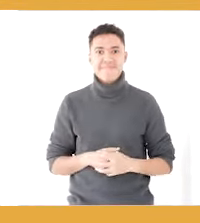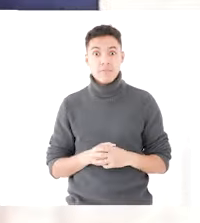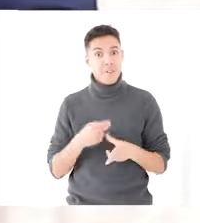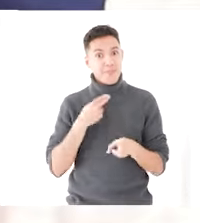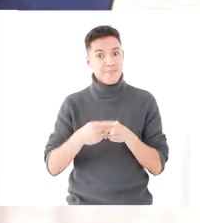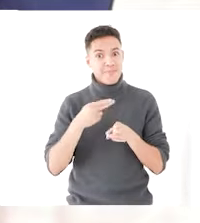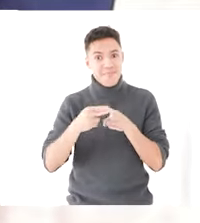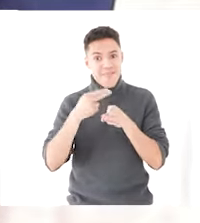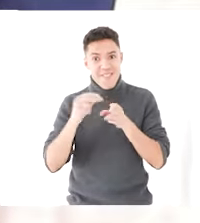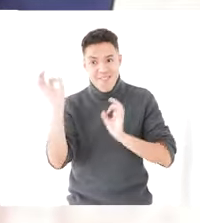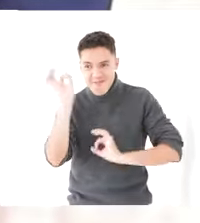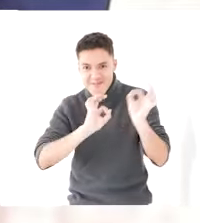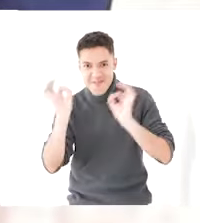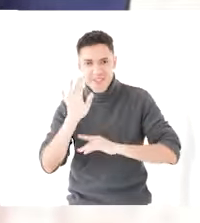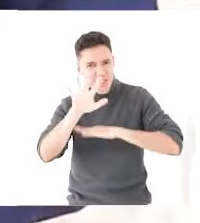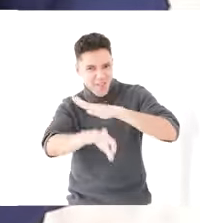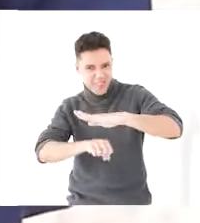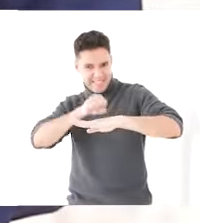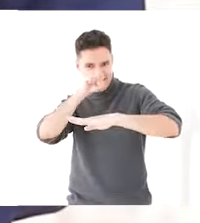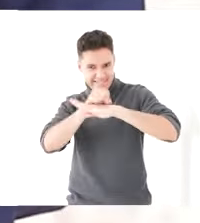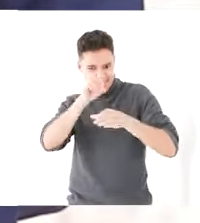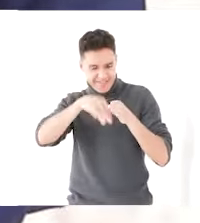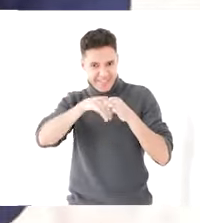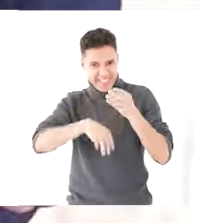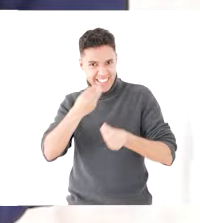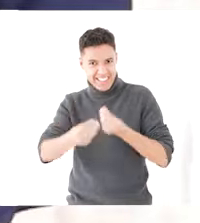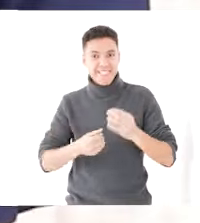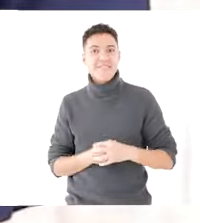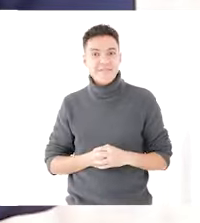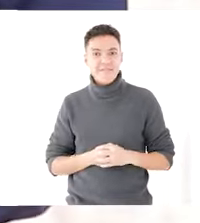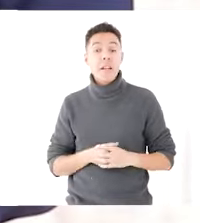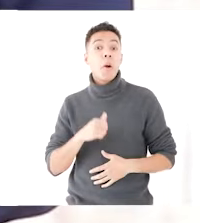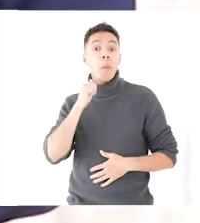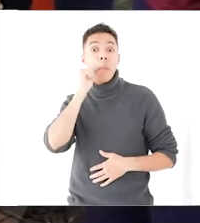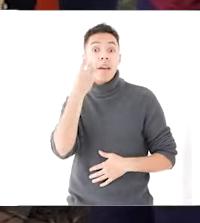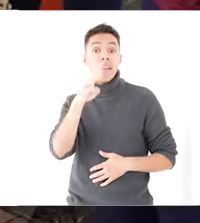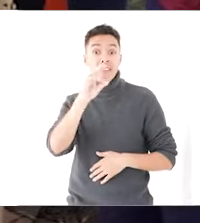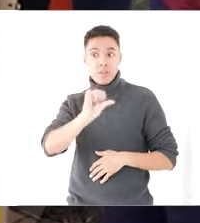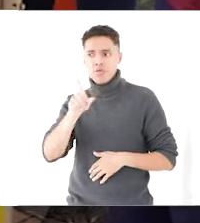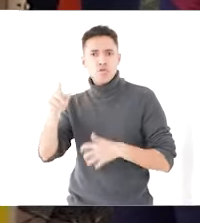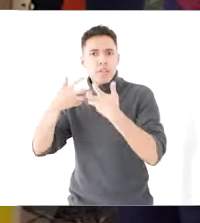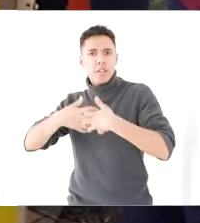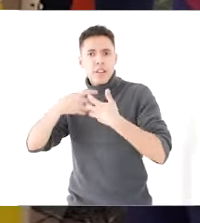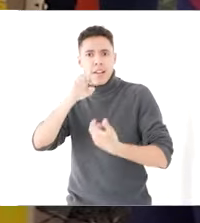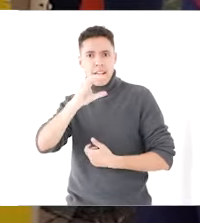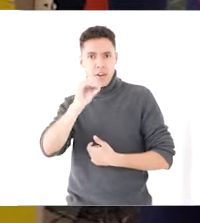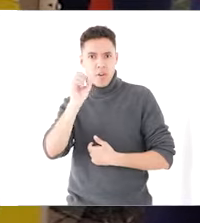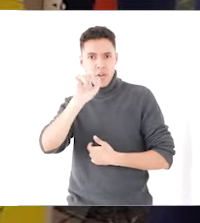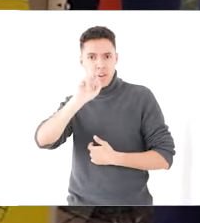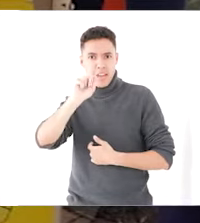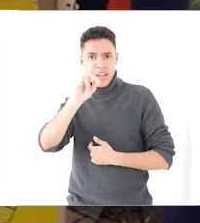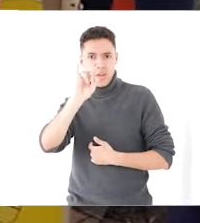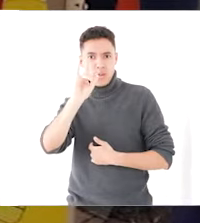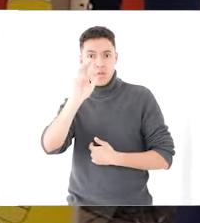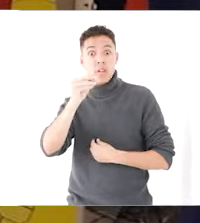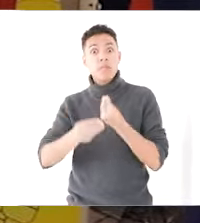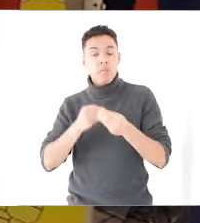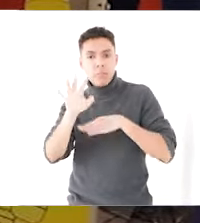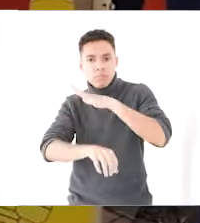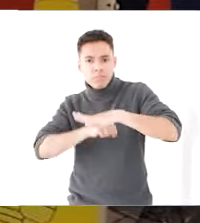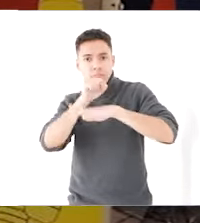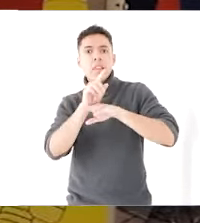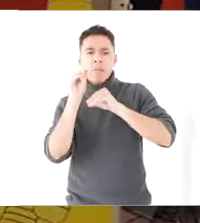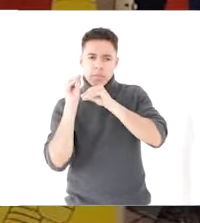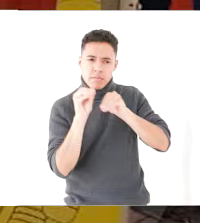pantalla. Realizaremos una gran jornada de reciclaje y manejo de residuos. Mañana, 13 de agosto, junto a la empresa